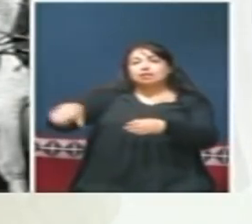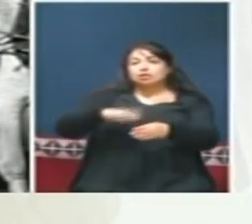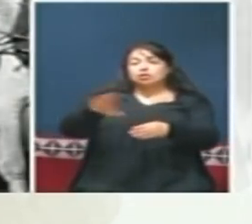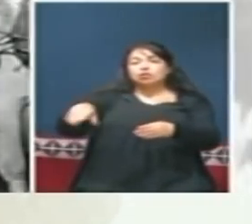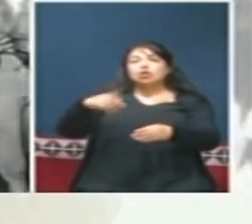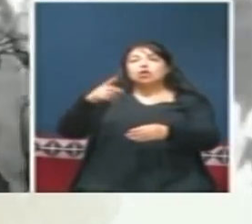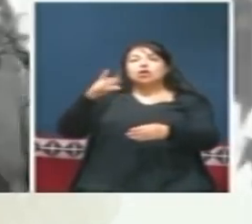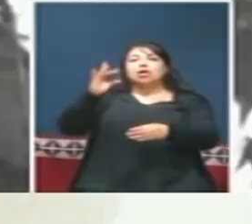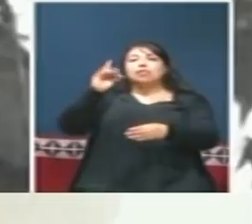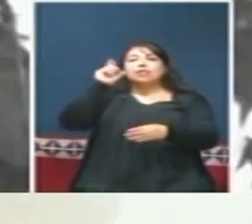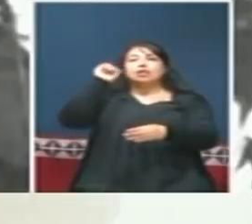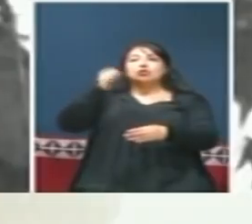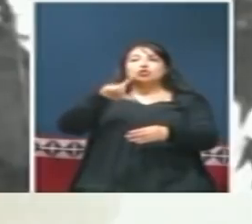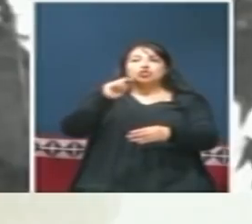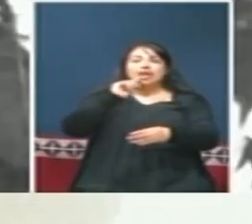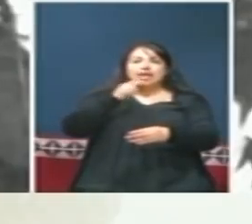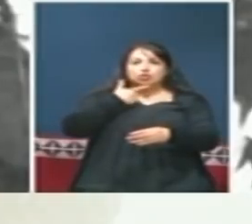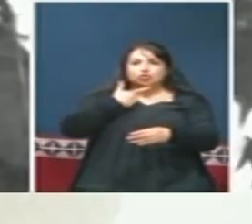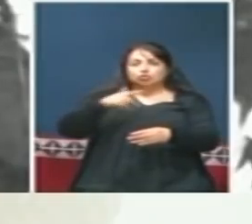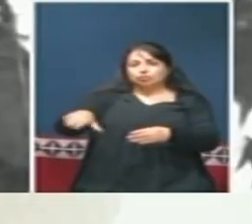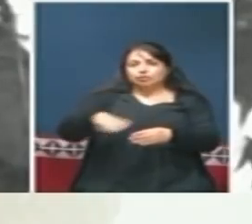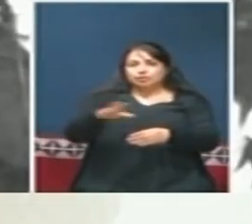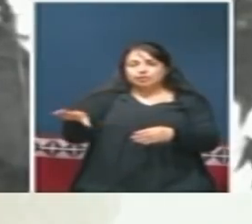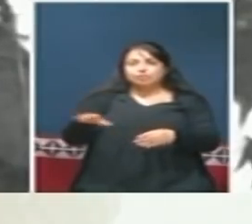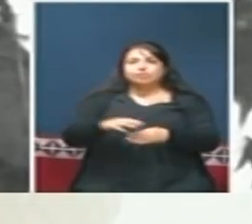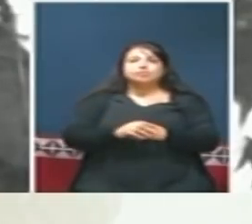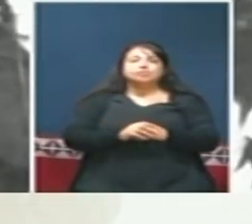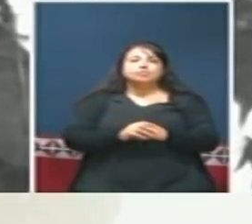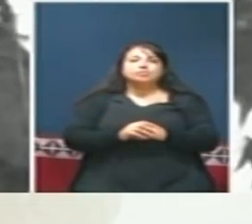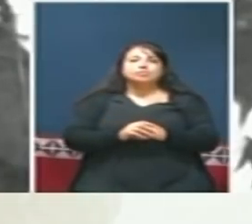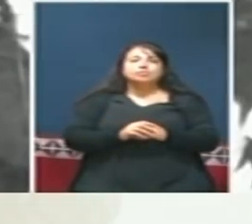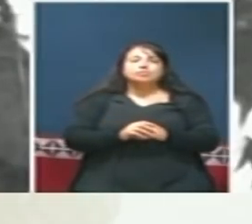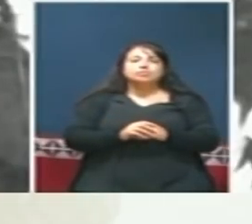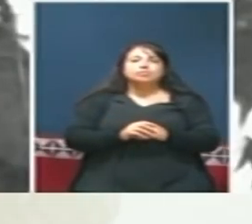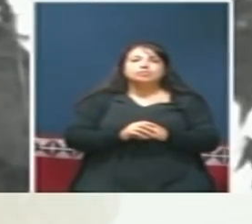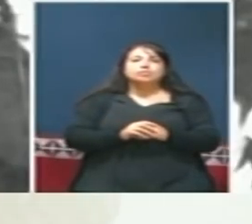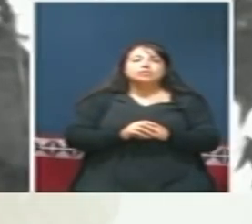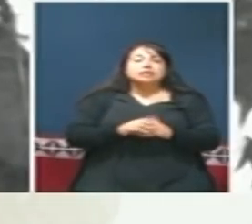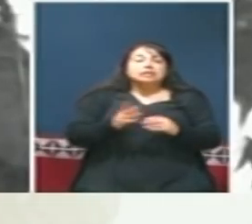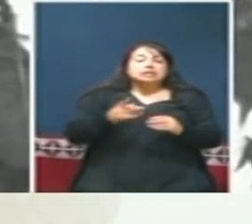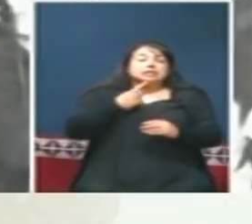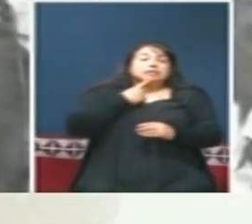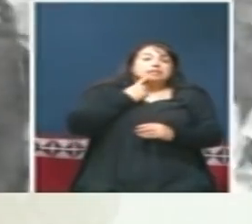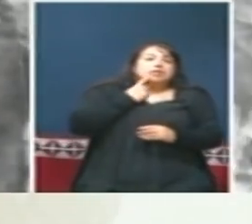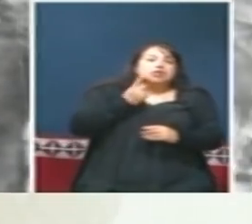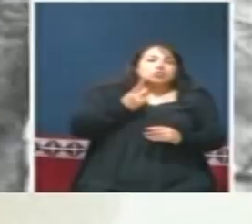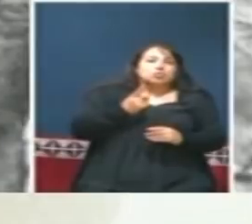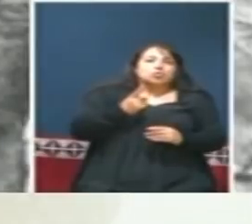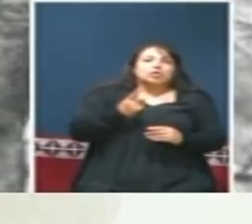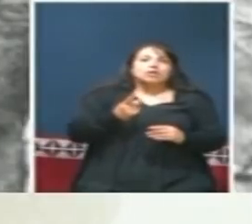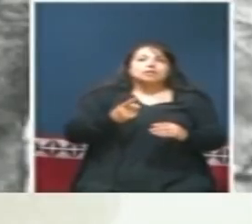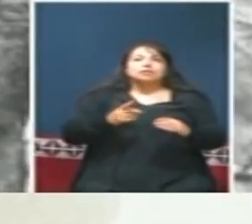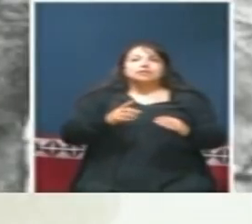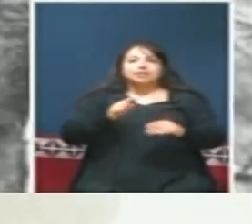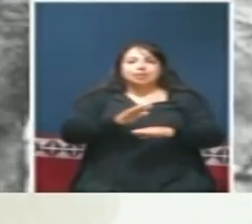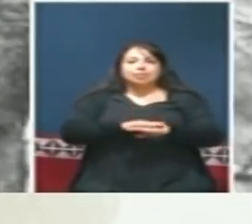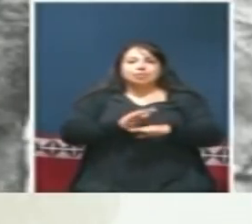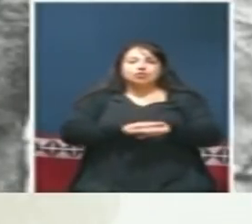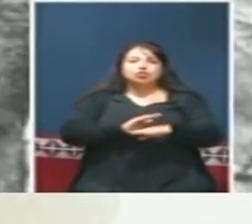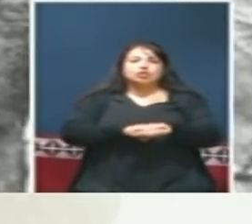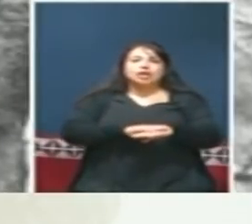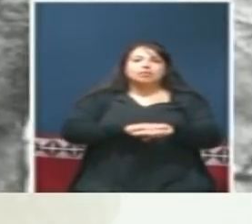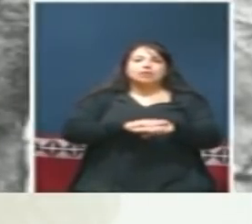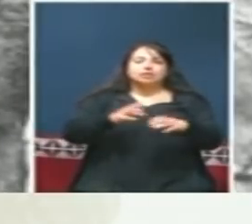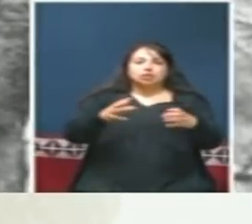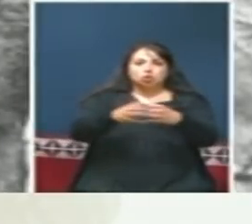¡Que vivan los cuatro mártires! Establecidos los motivos, los responsables, miembros de